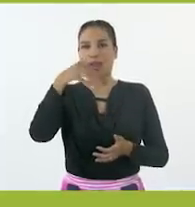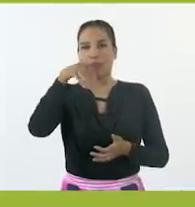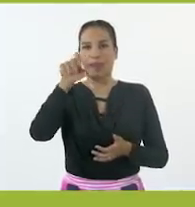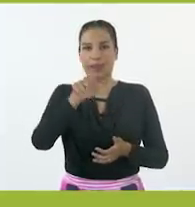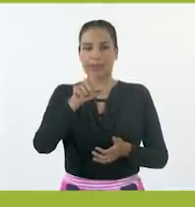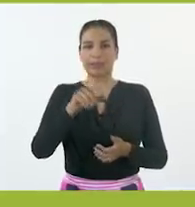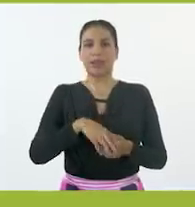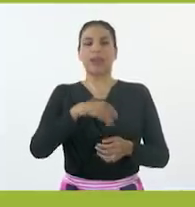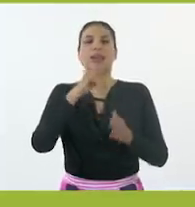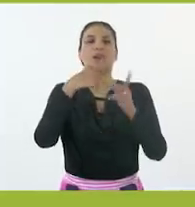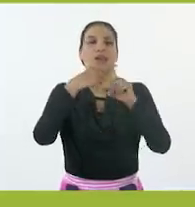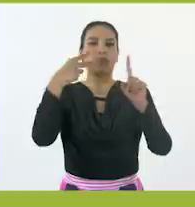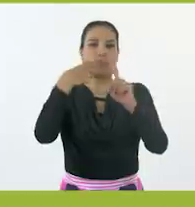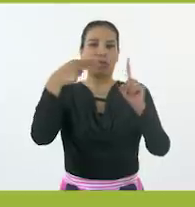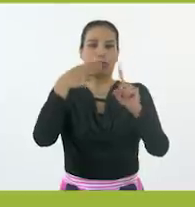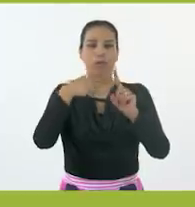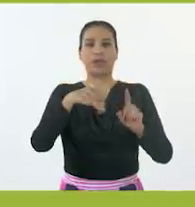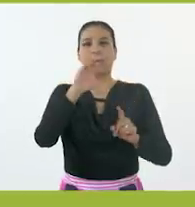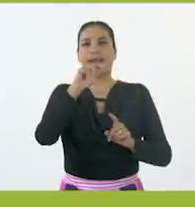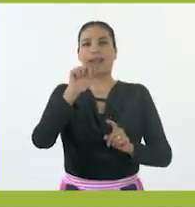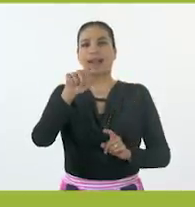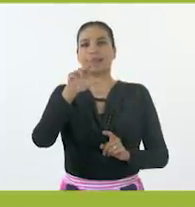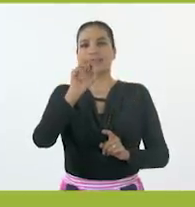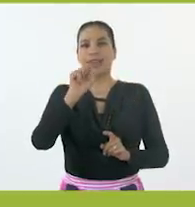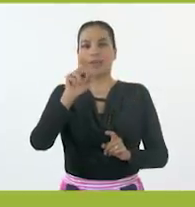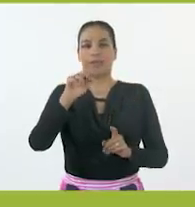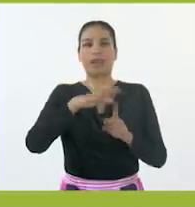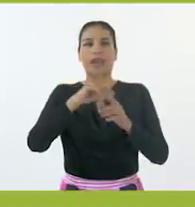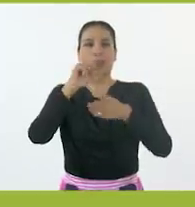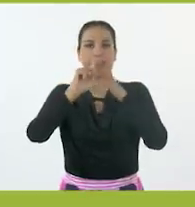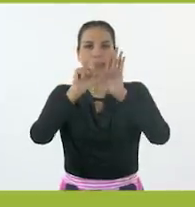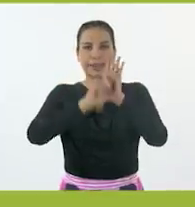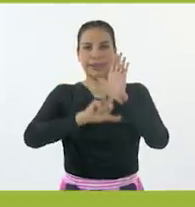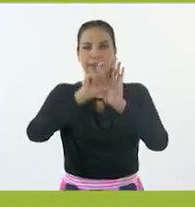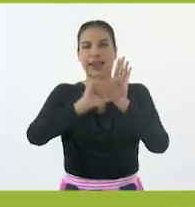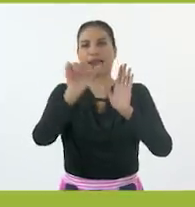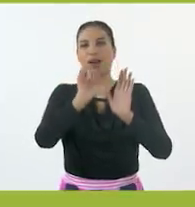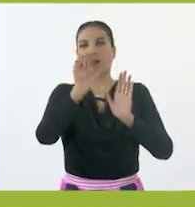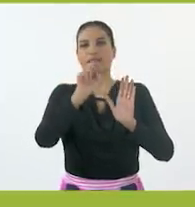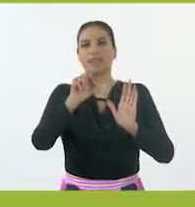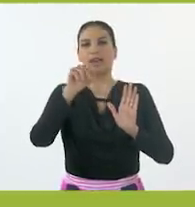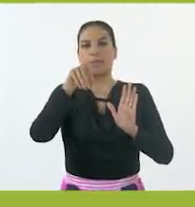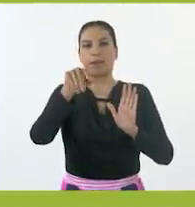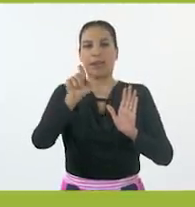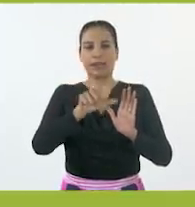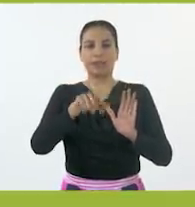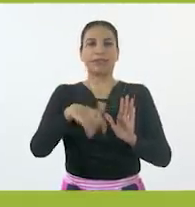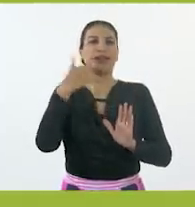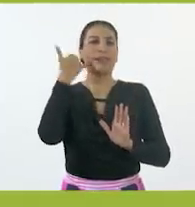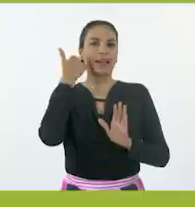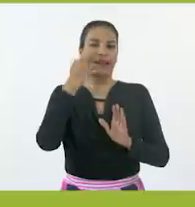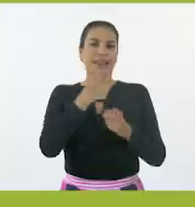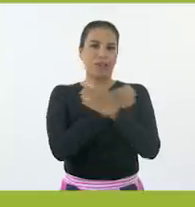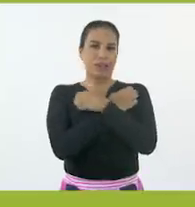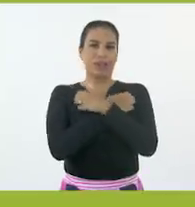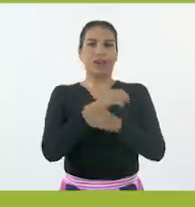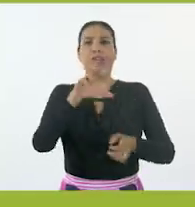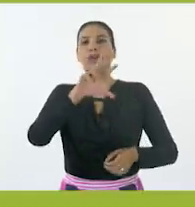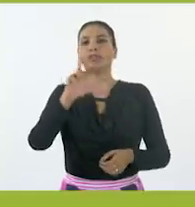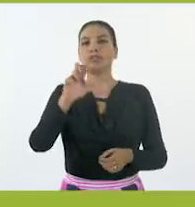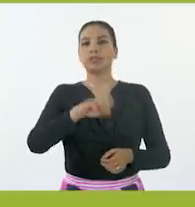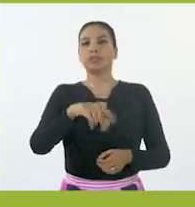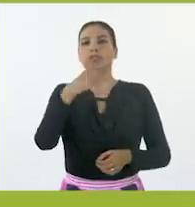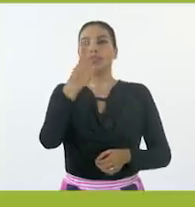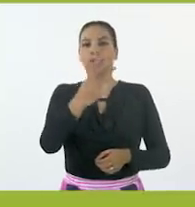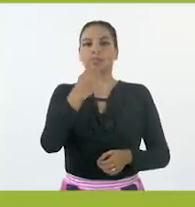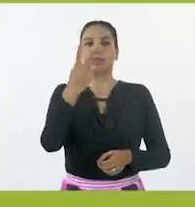@CEP-MX, YouTube, canal CEP, Instagram, @CEPMX, teléfonos Educatel